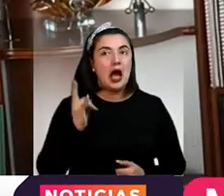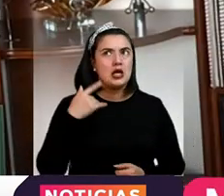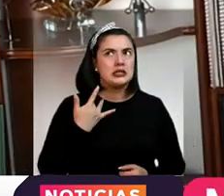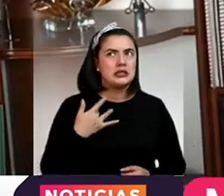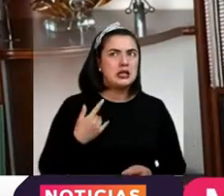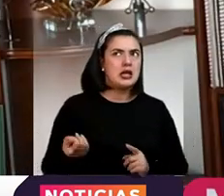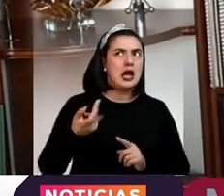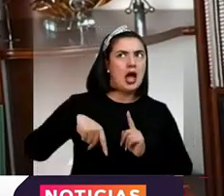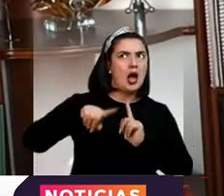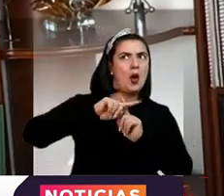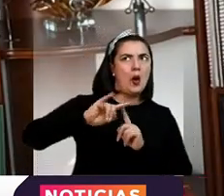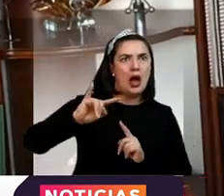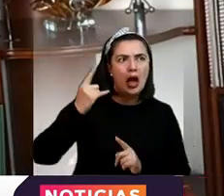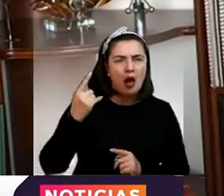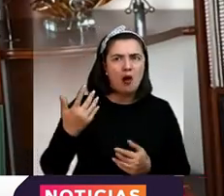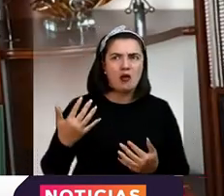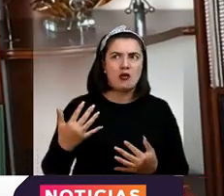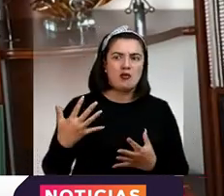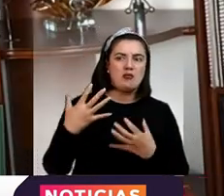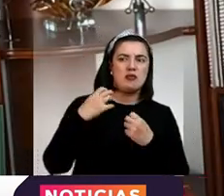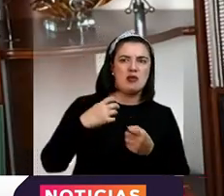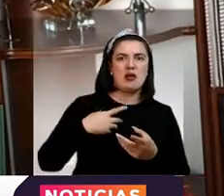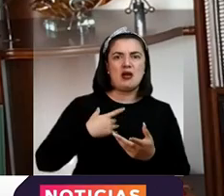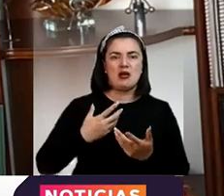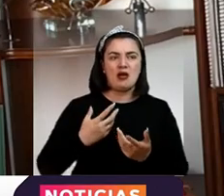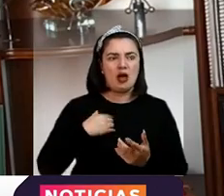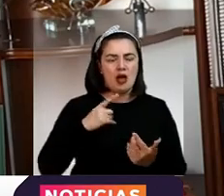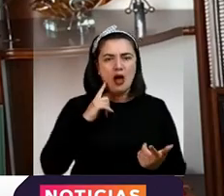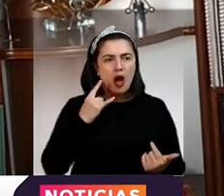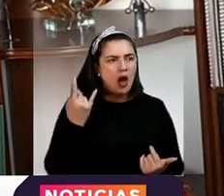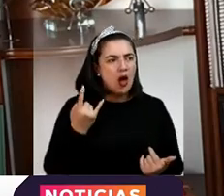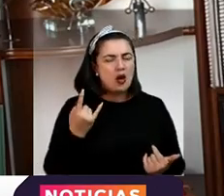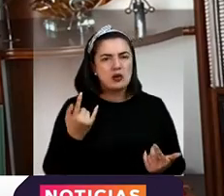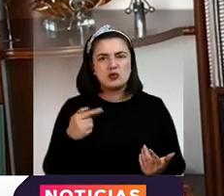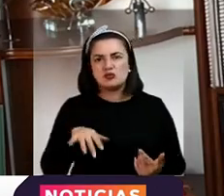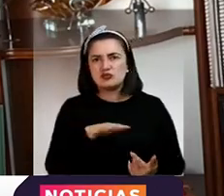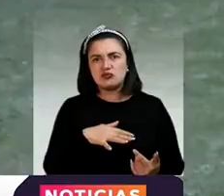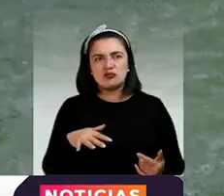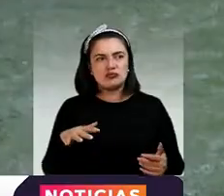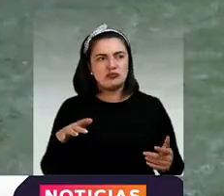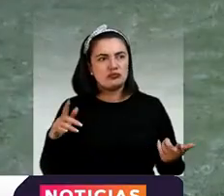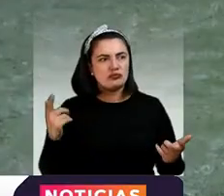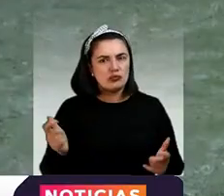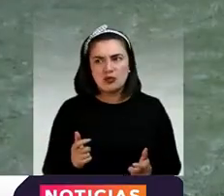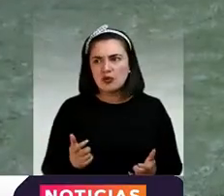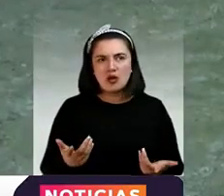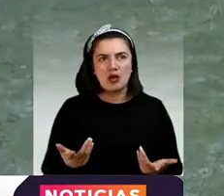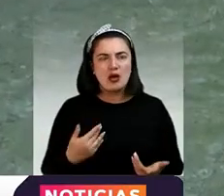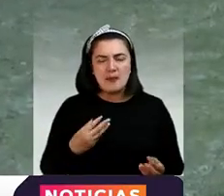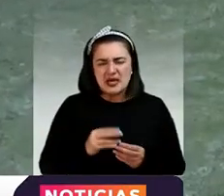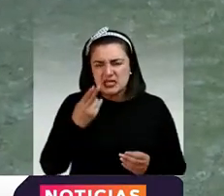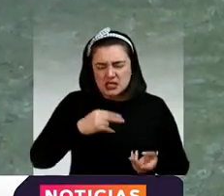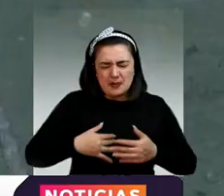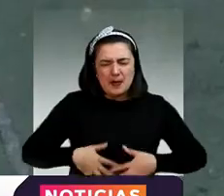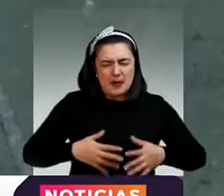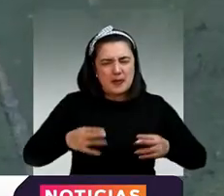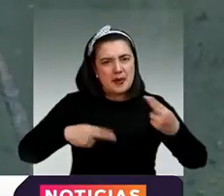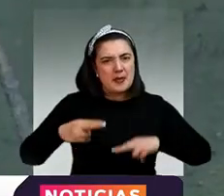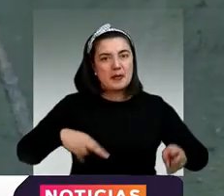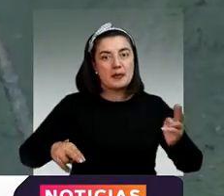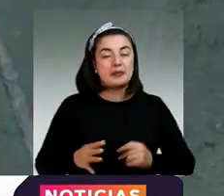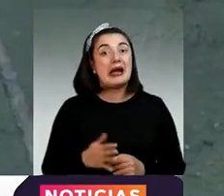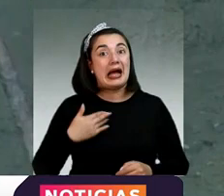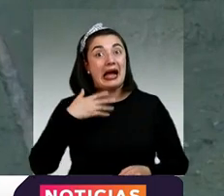amenaza como por ejemplo de la disminución drástica de la población por su experiencia la profesora explico